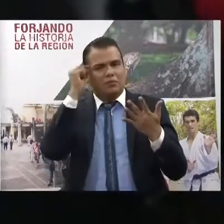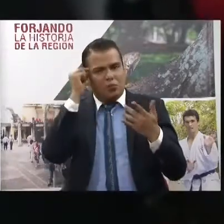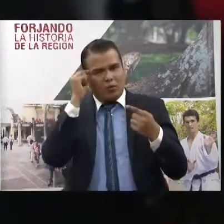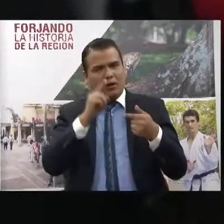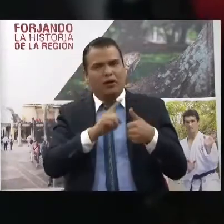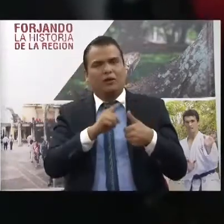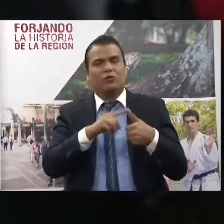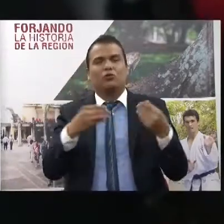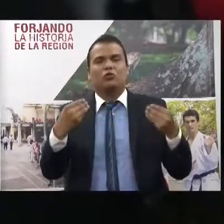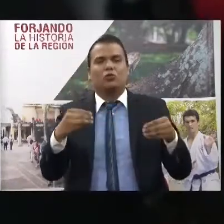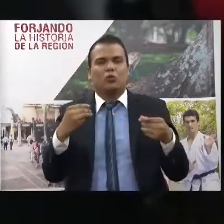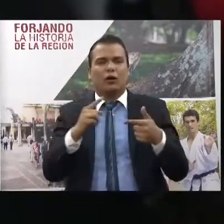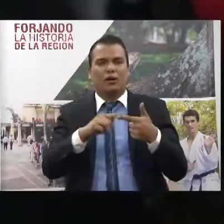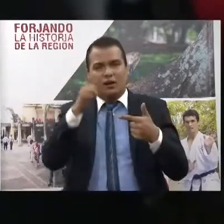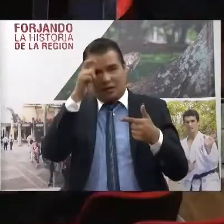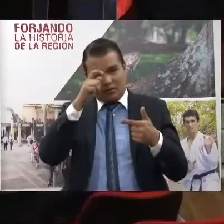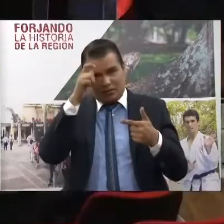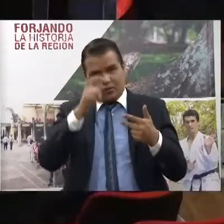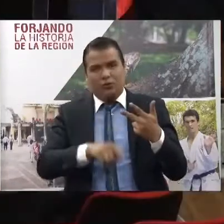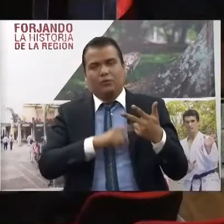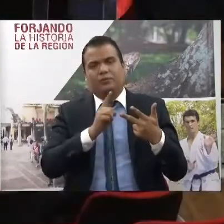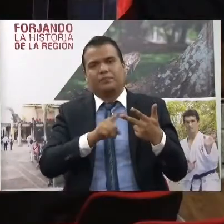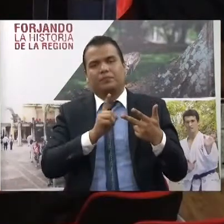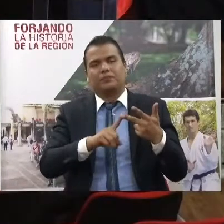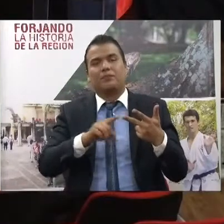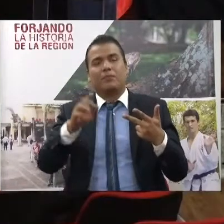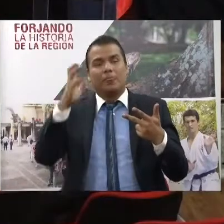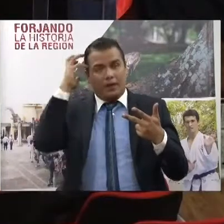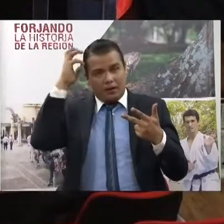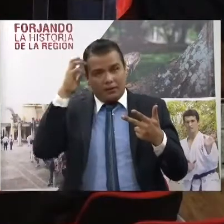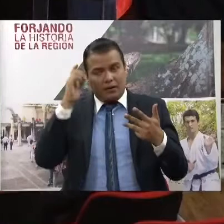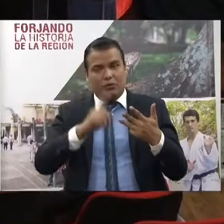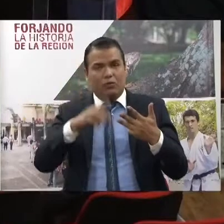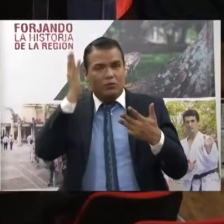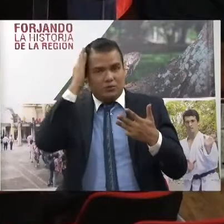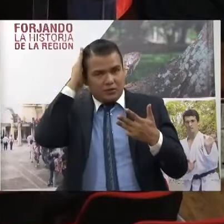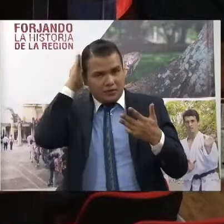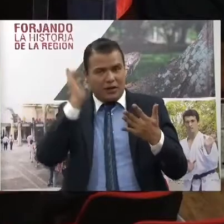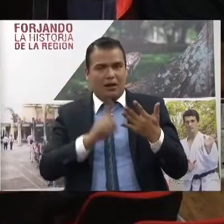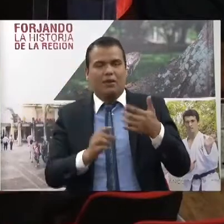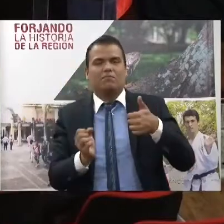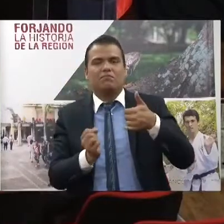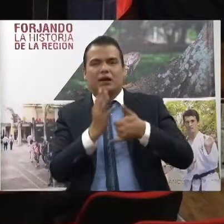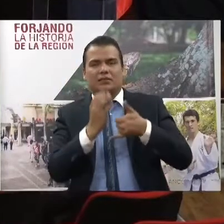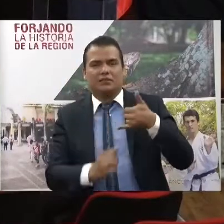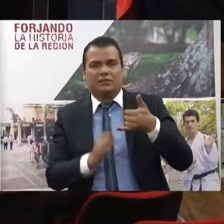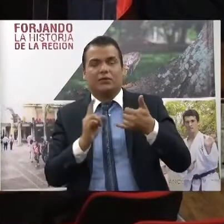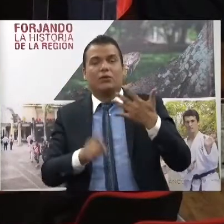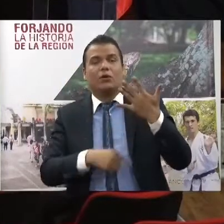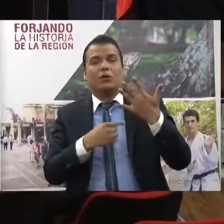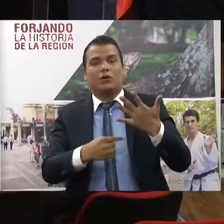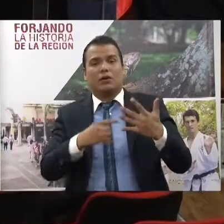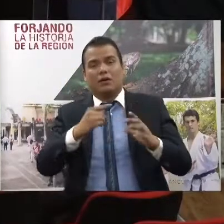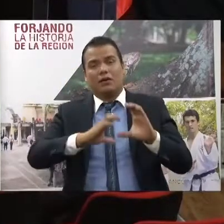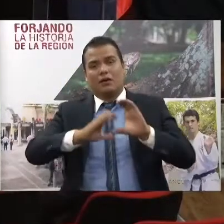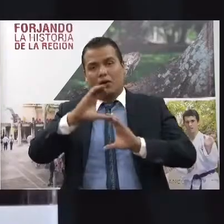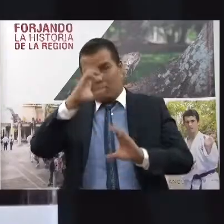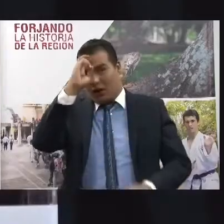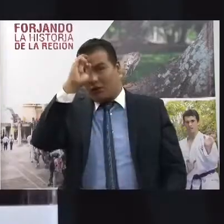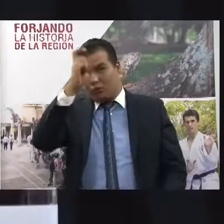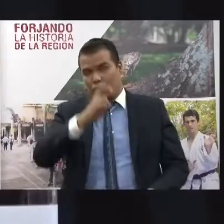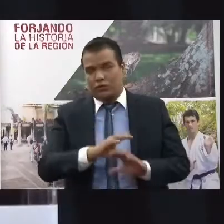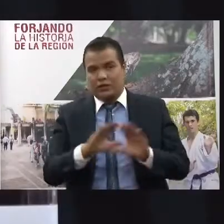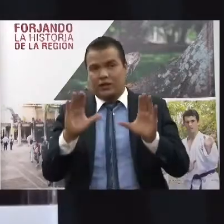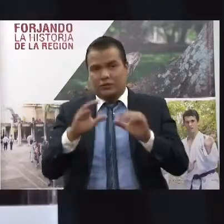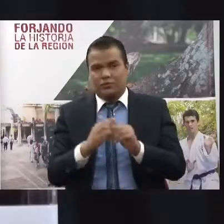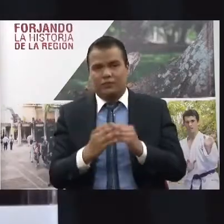Buga, Tuluá, Caicedonia, Cartago, Zarzal, Pacífico y Norte del Cauca.